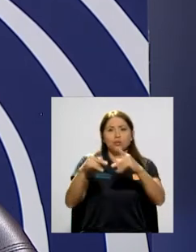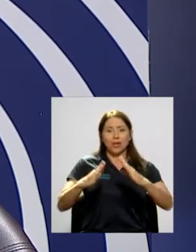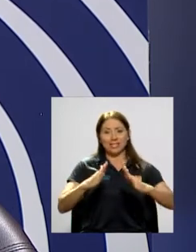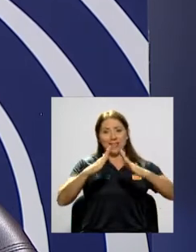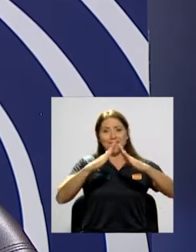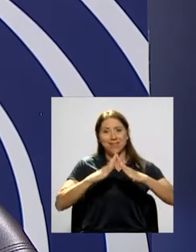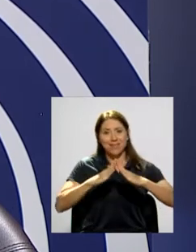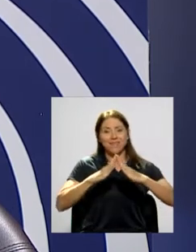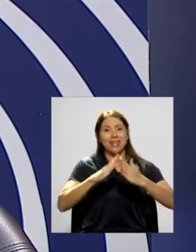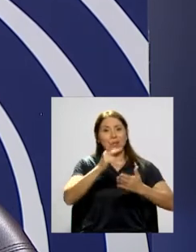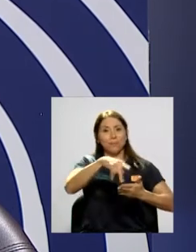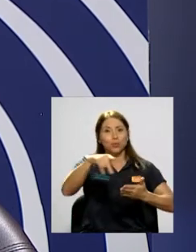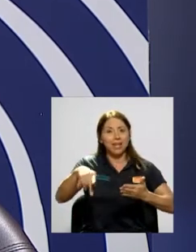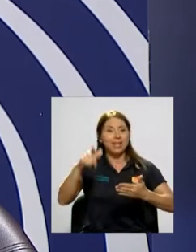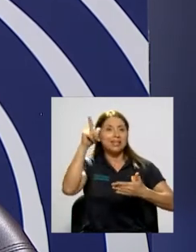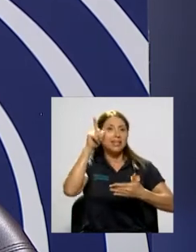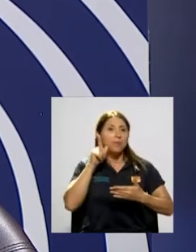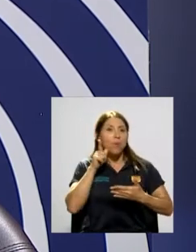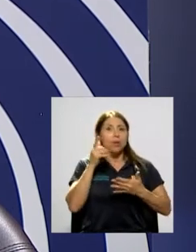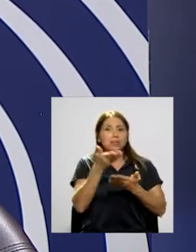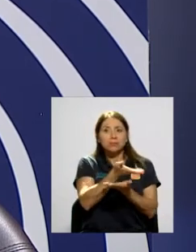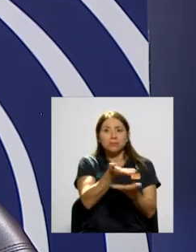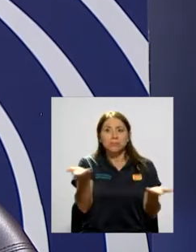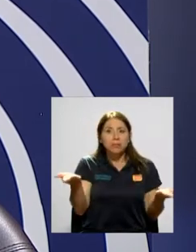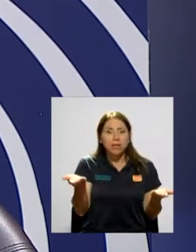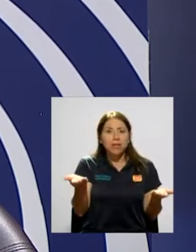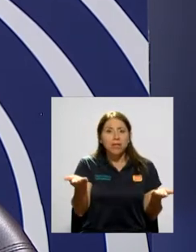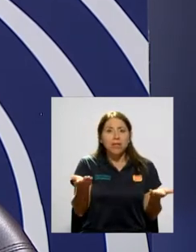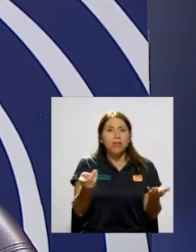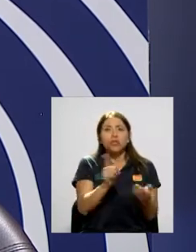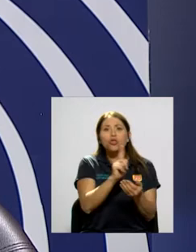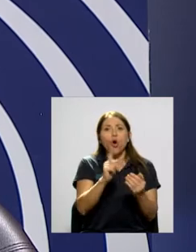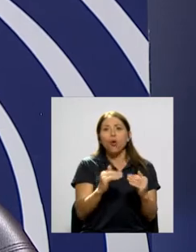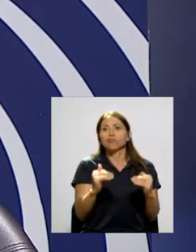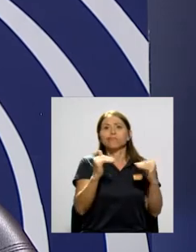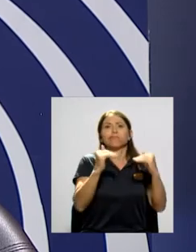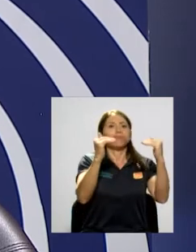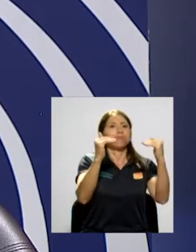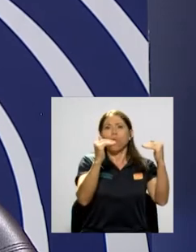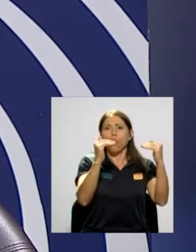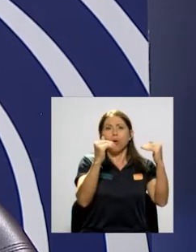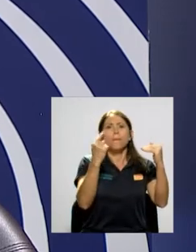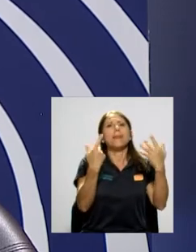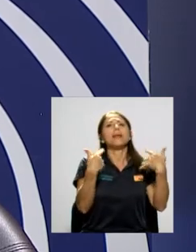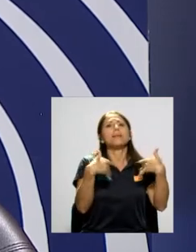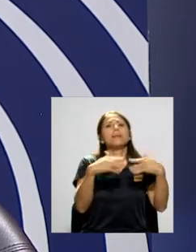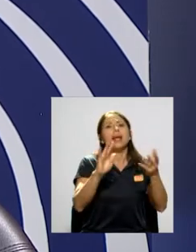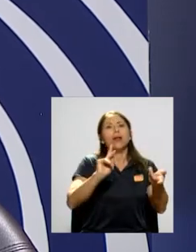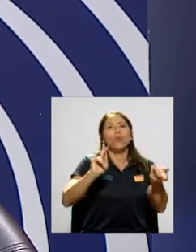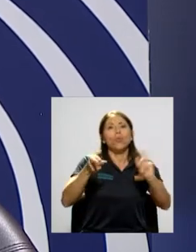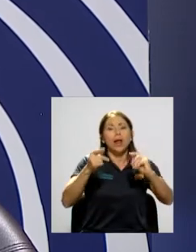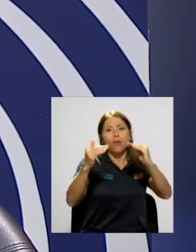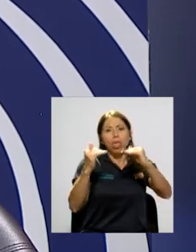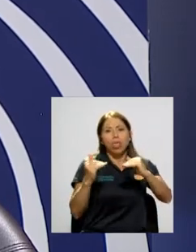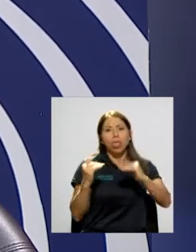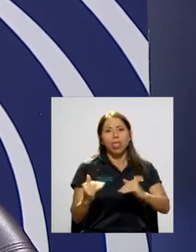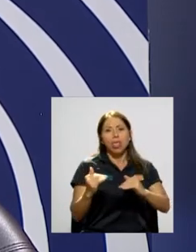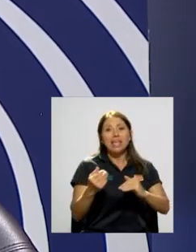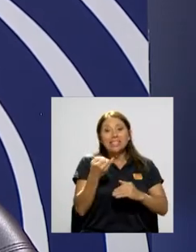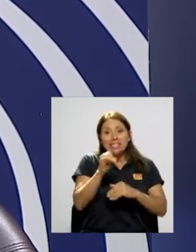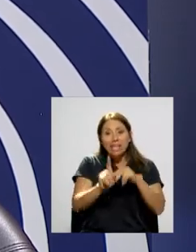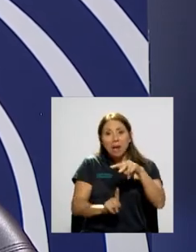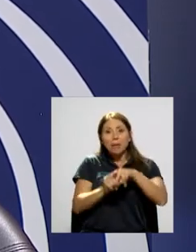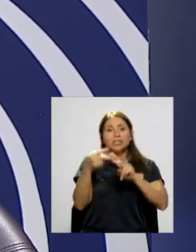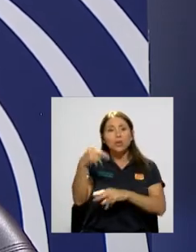provincias simplemente no se muevan. Y si se mueven es para abajo. Y si son noticias porque hubo algún crimen en Limón,